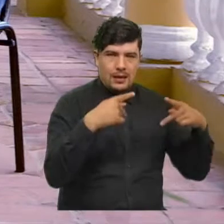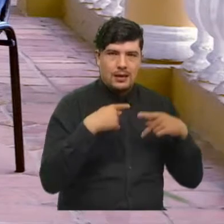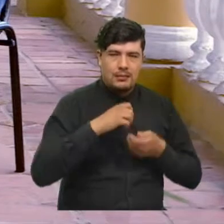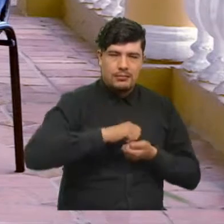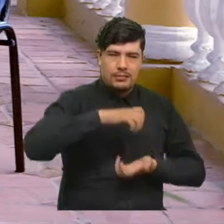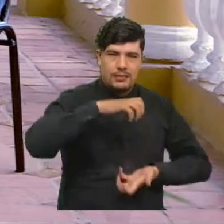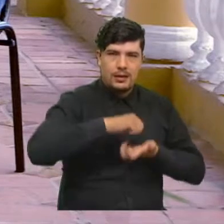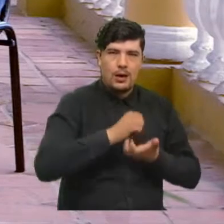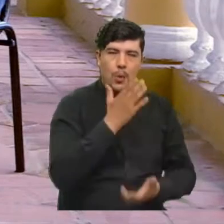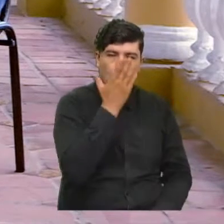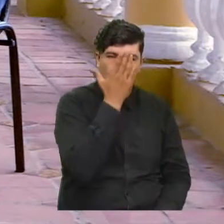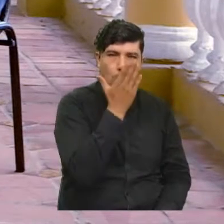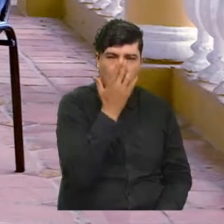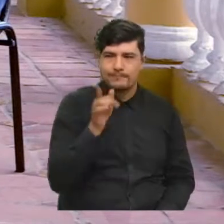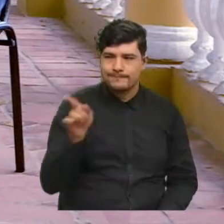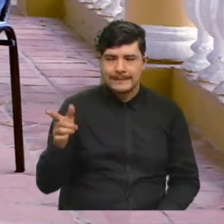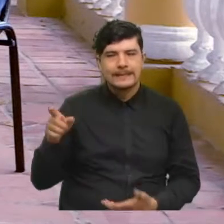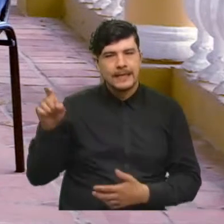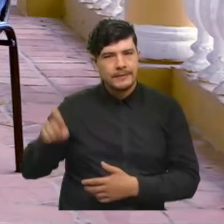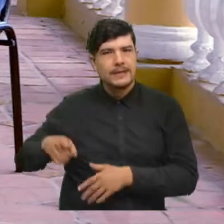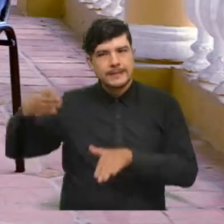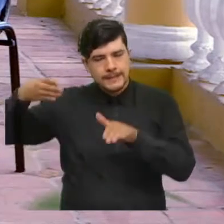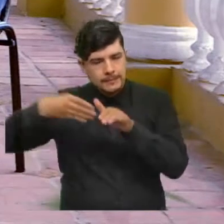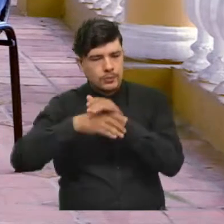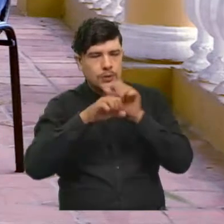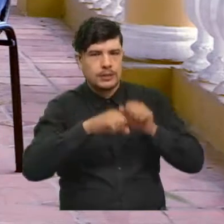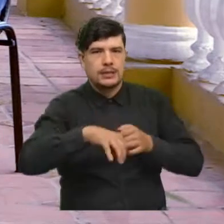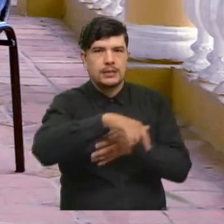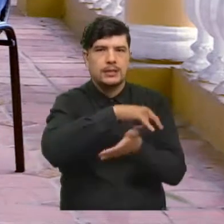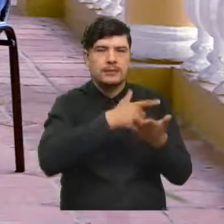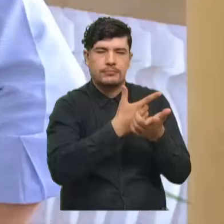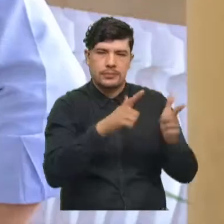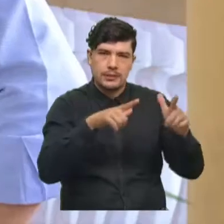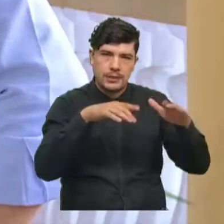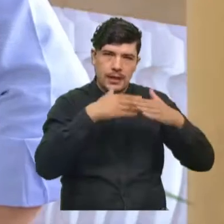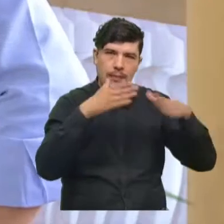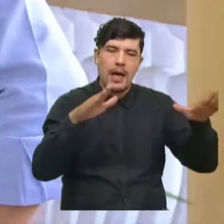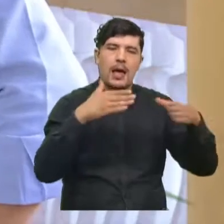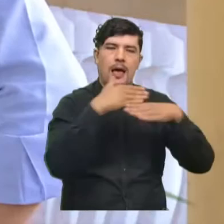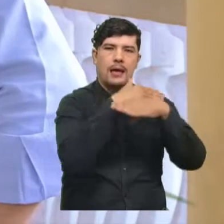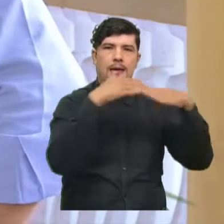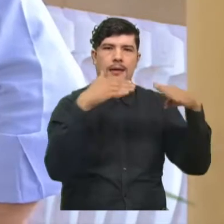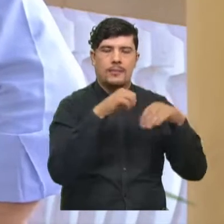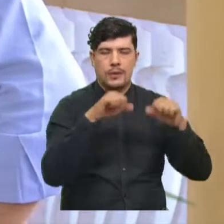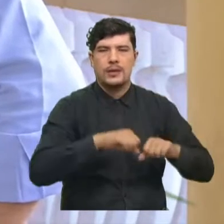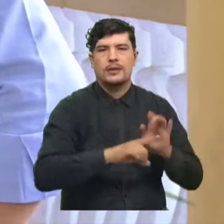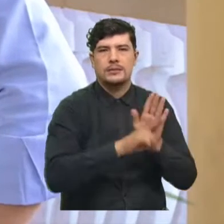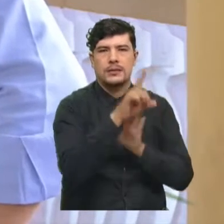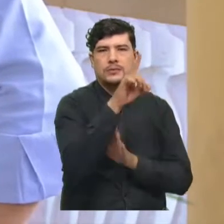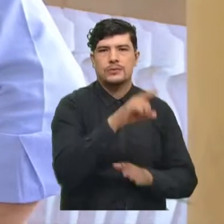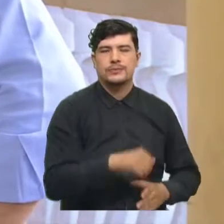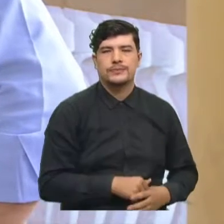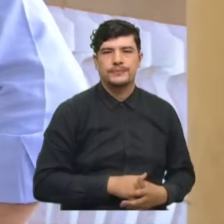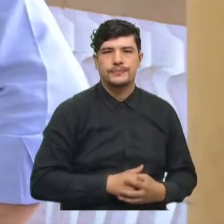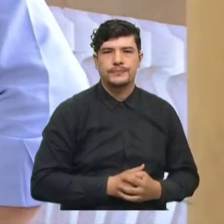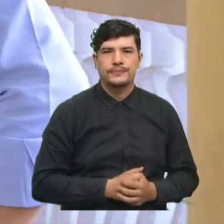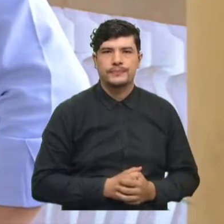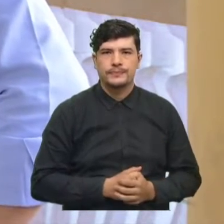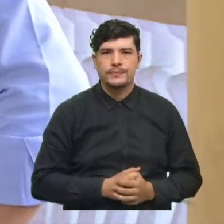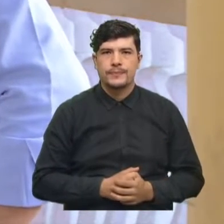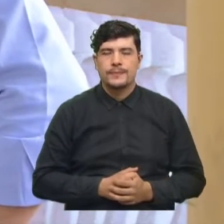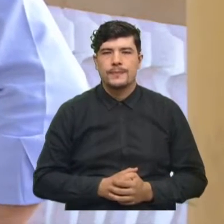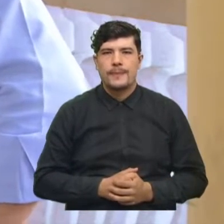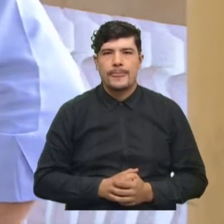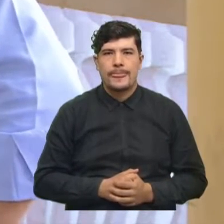entonces por eso tenemos que garantizar y eso es lo que hay al pleno desarrollo para que no haya traumatismos y